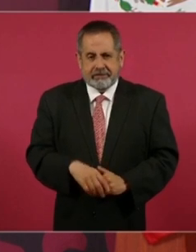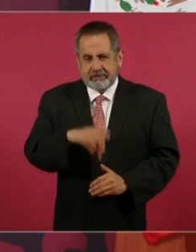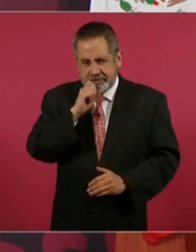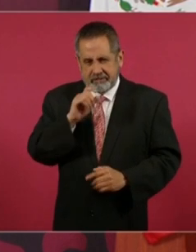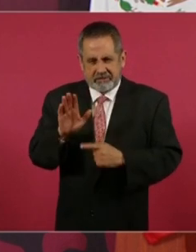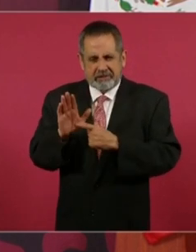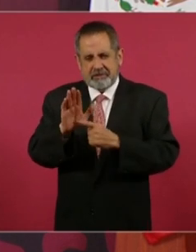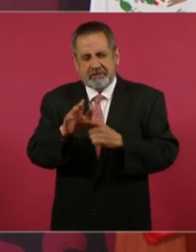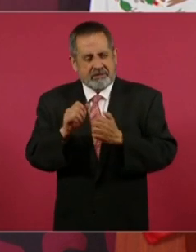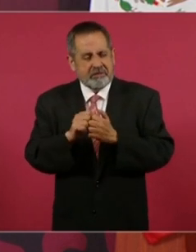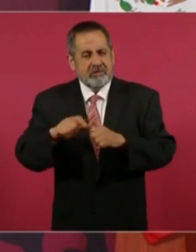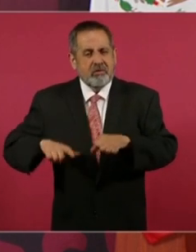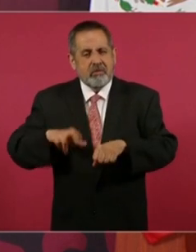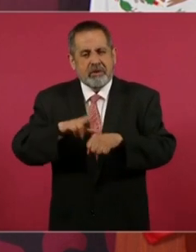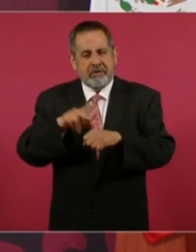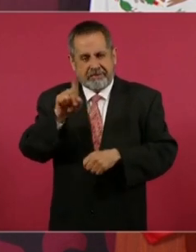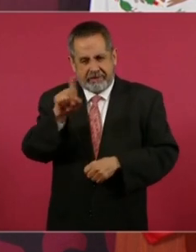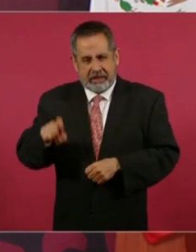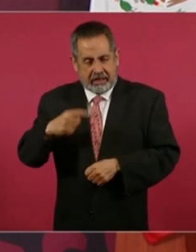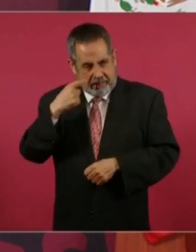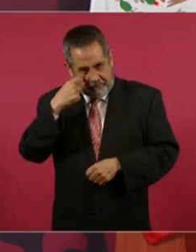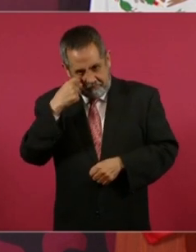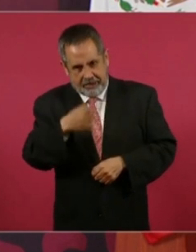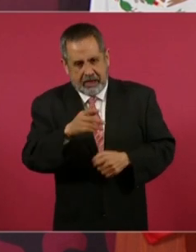al gobernador, con todo respeto, de Texas.